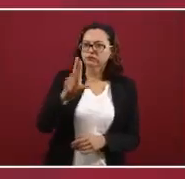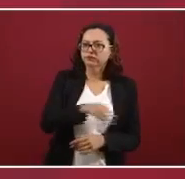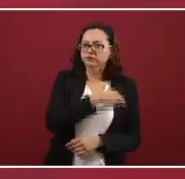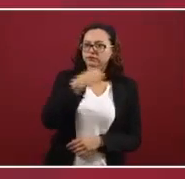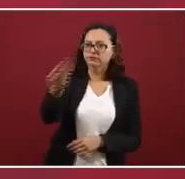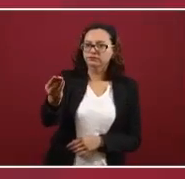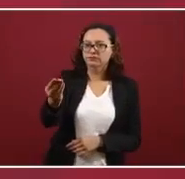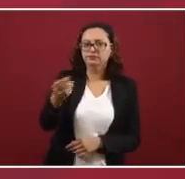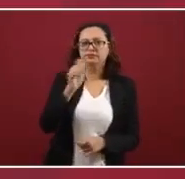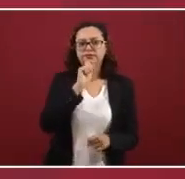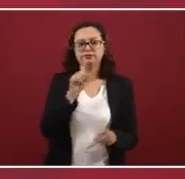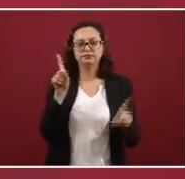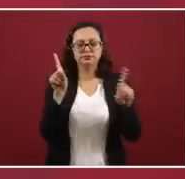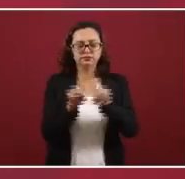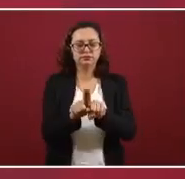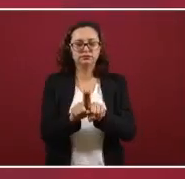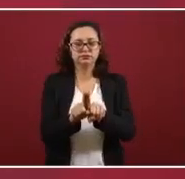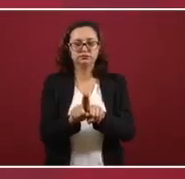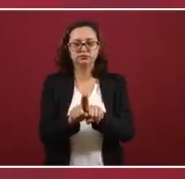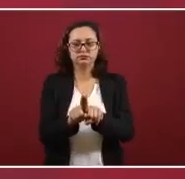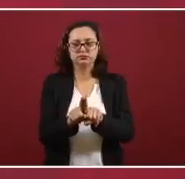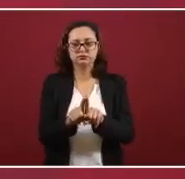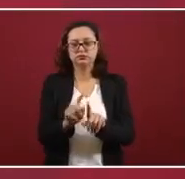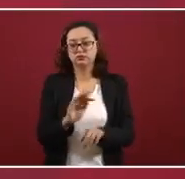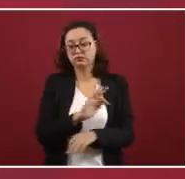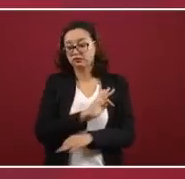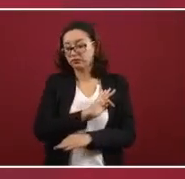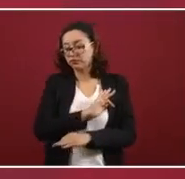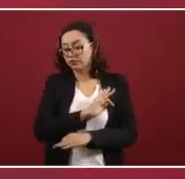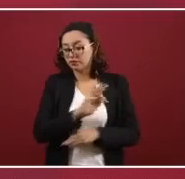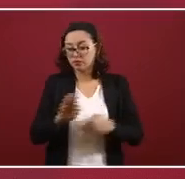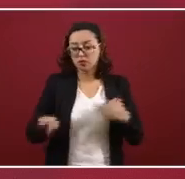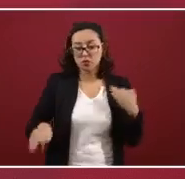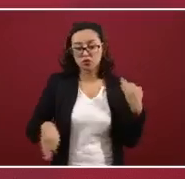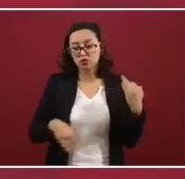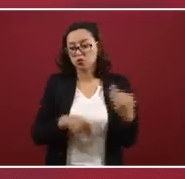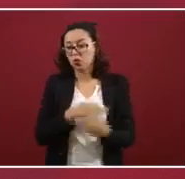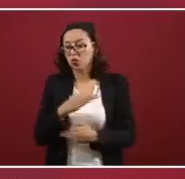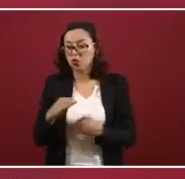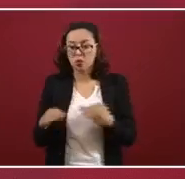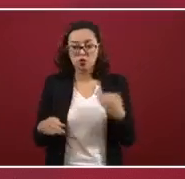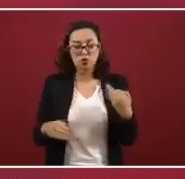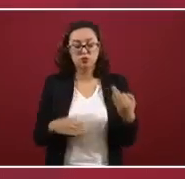que se presuma puede